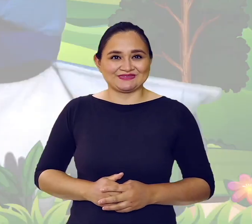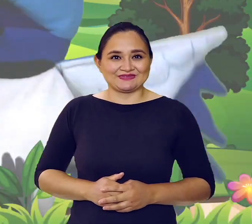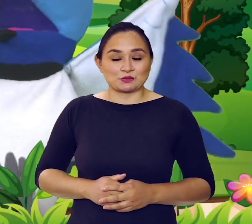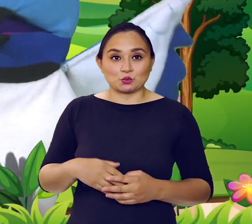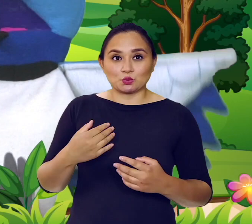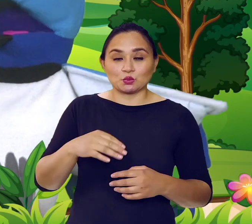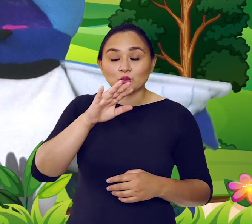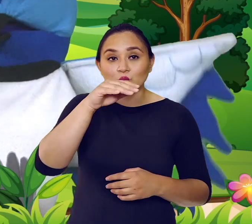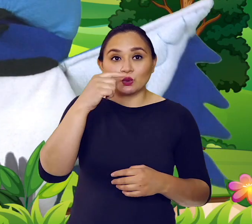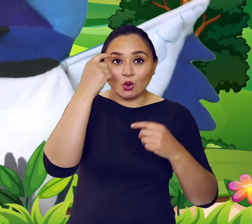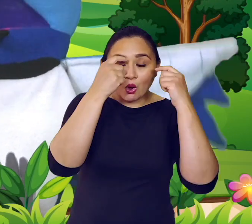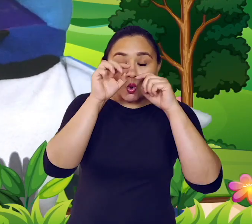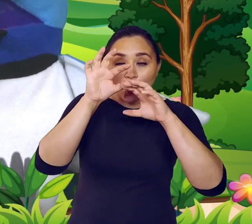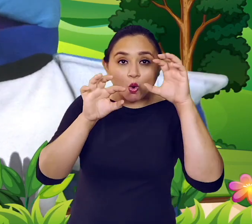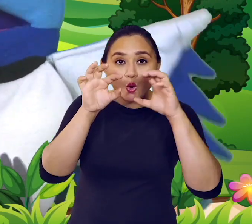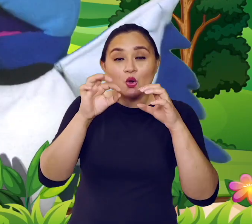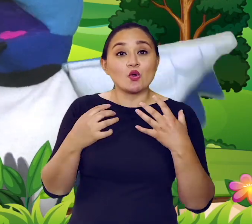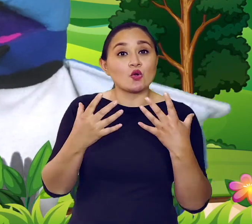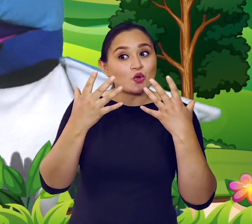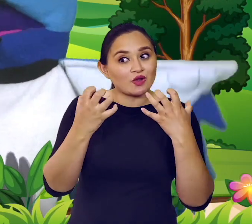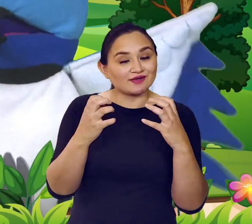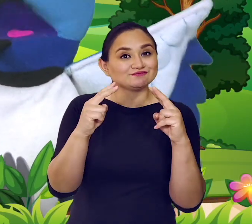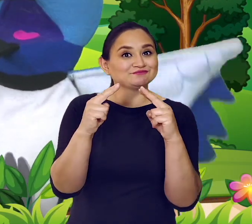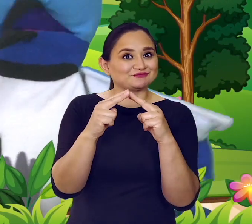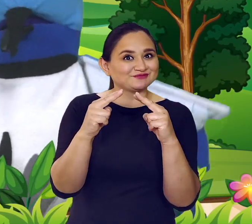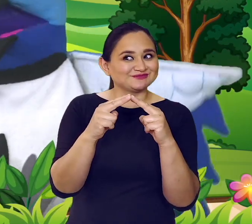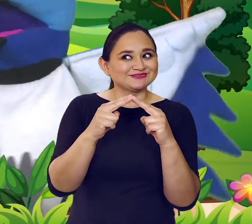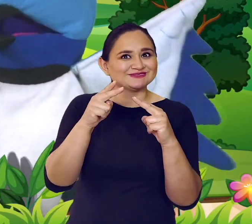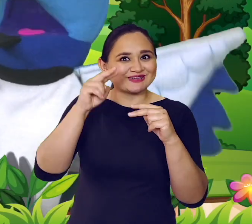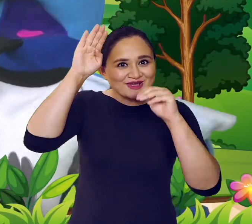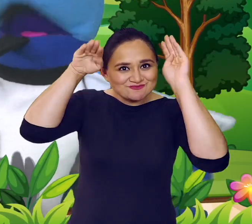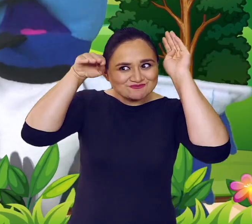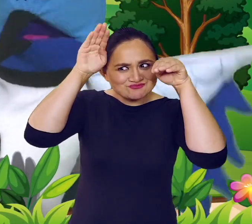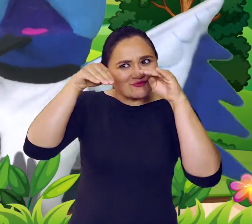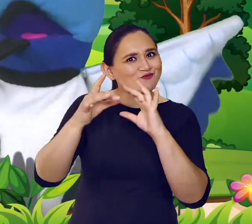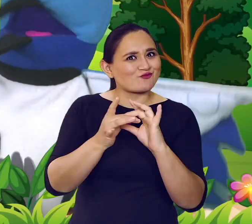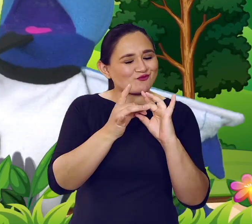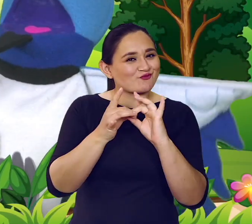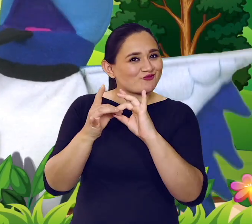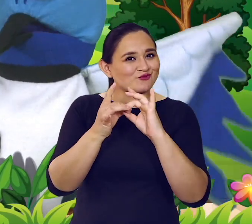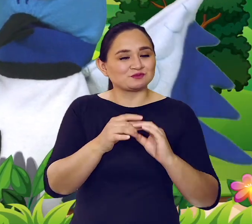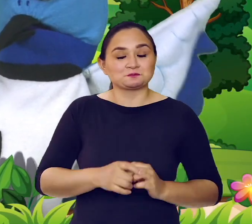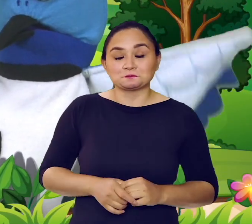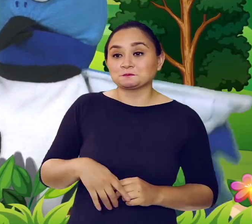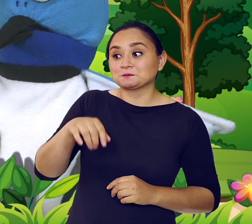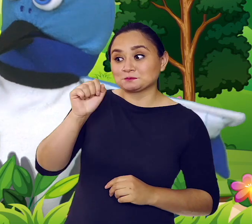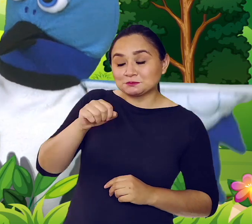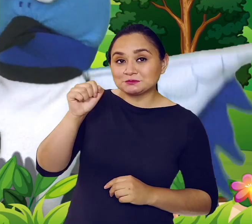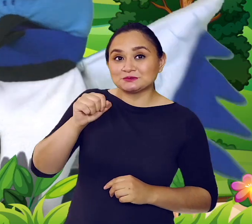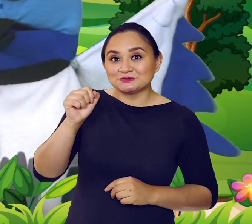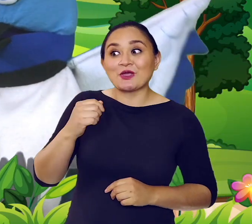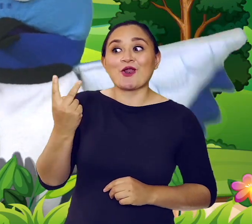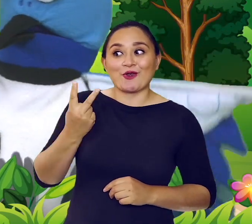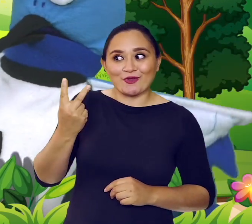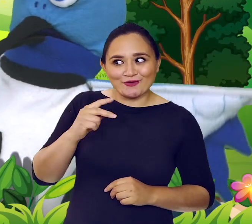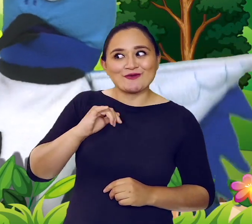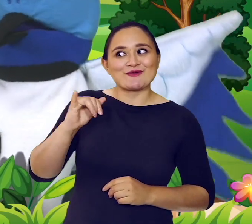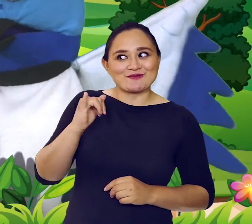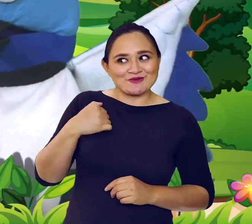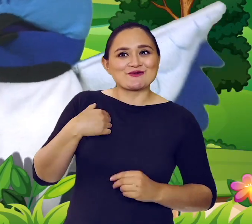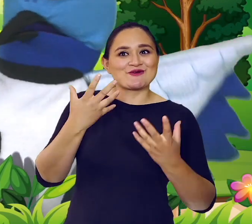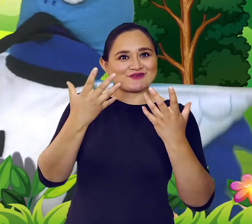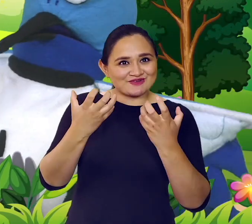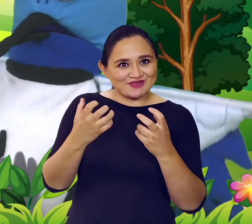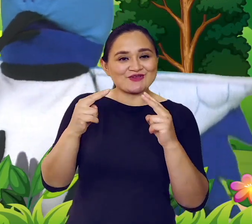Oso de anteojos, yo quiero conocer al burro del cuento. Sí, ya somos